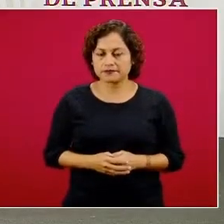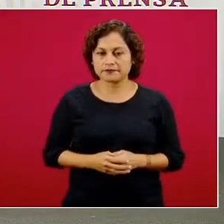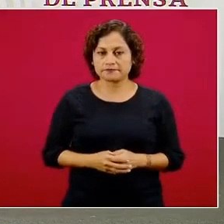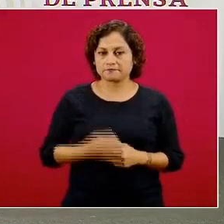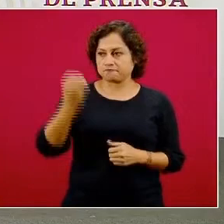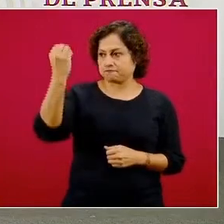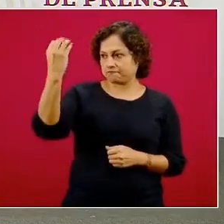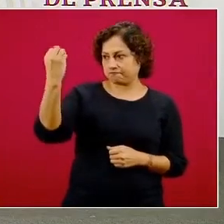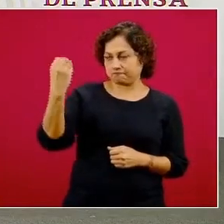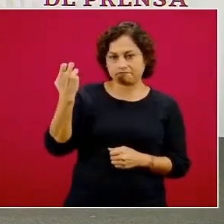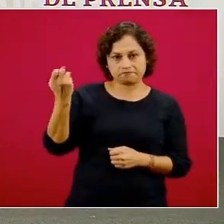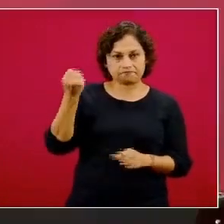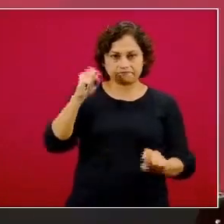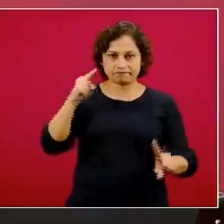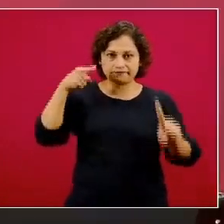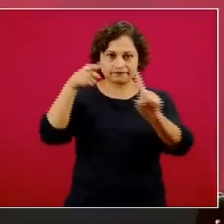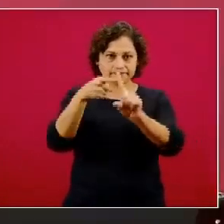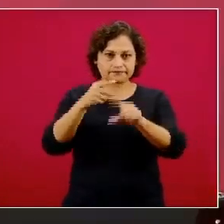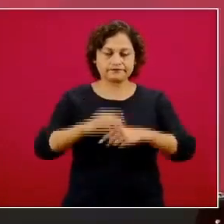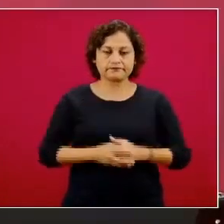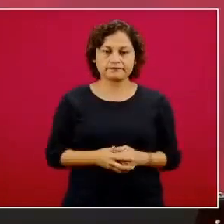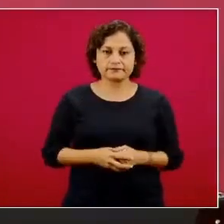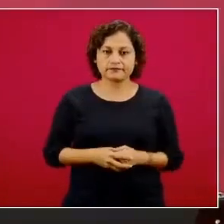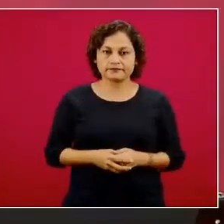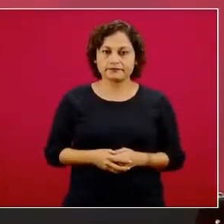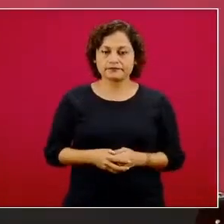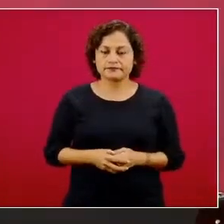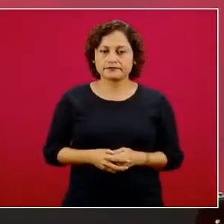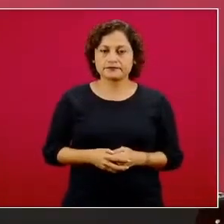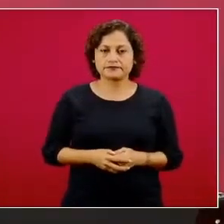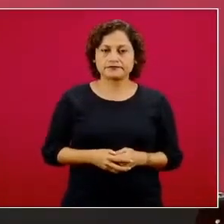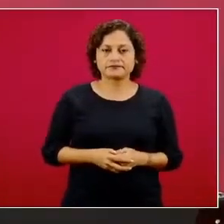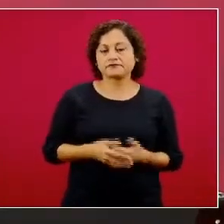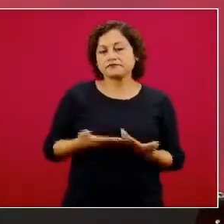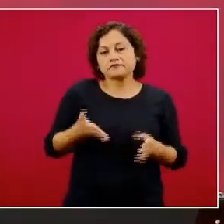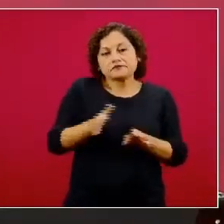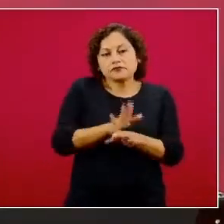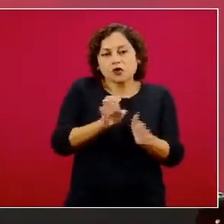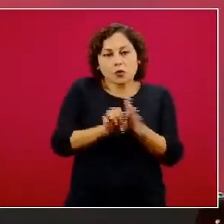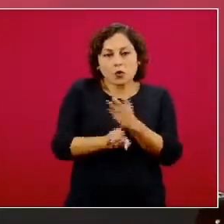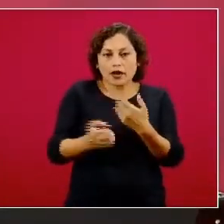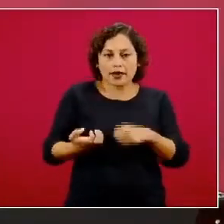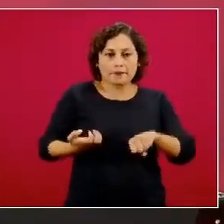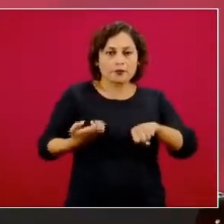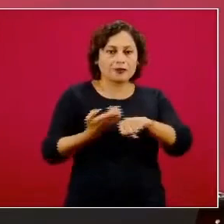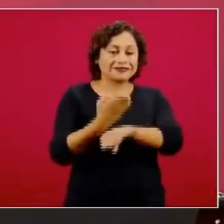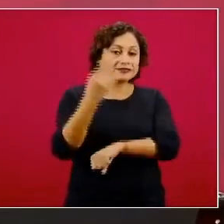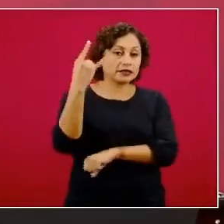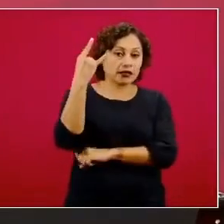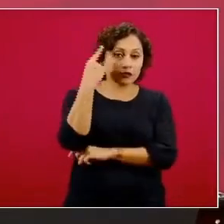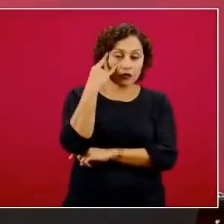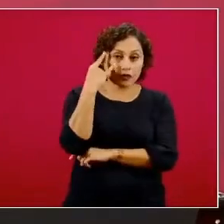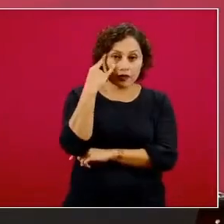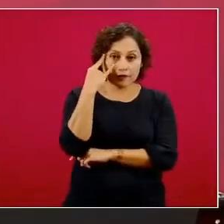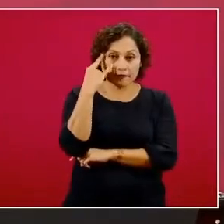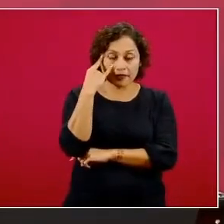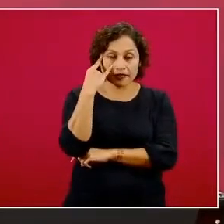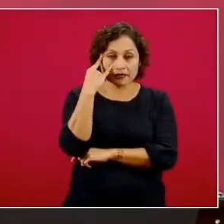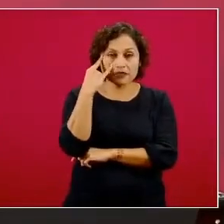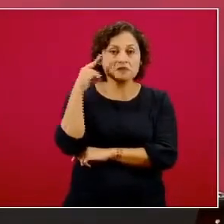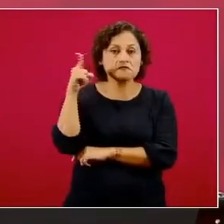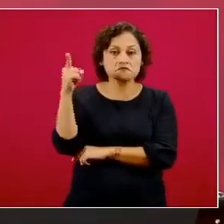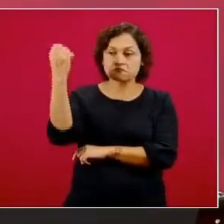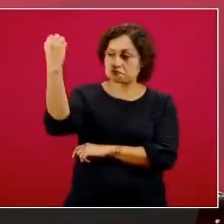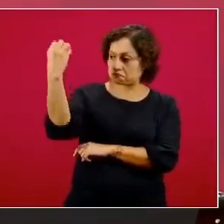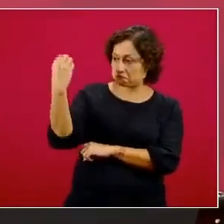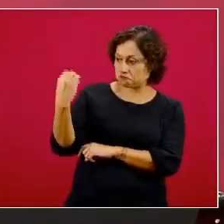epidémico de riesgos. Entonces, el estado de Campeche, que está en nivel